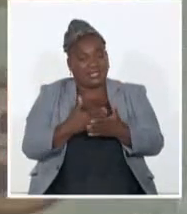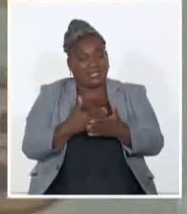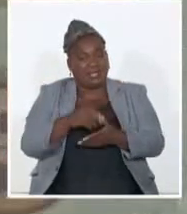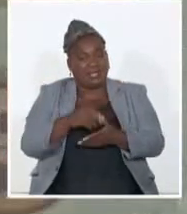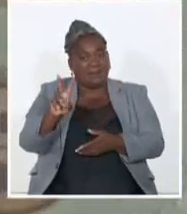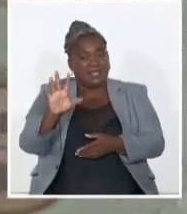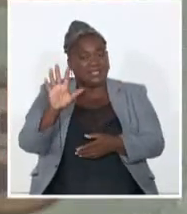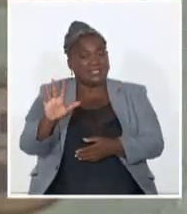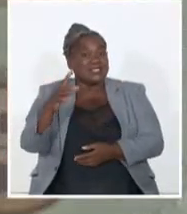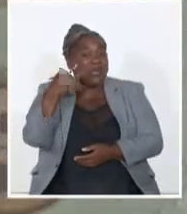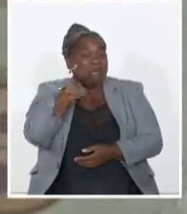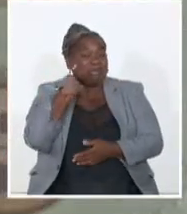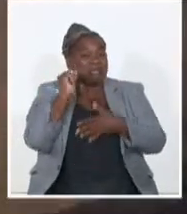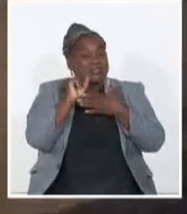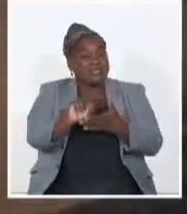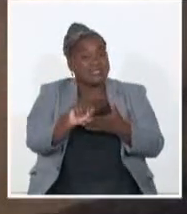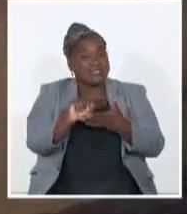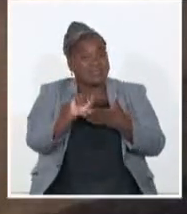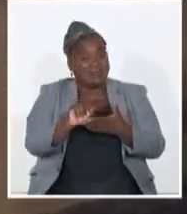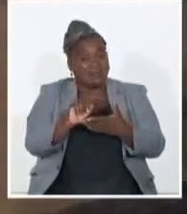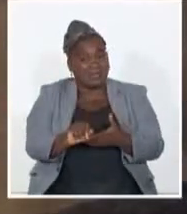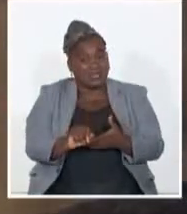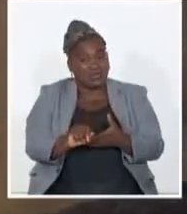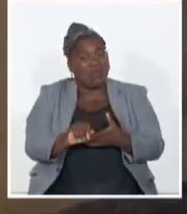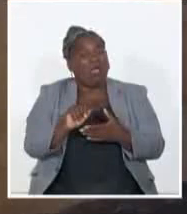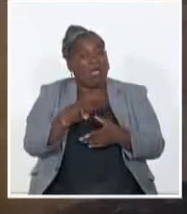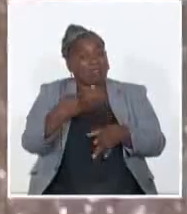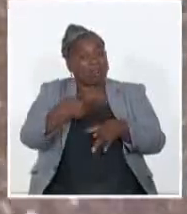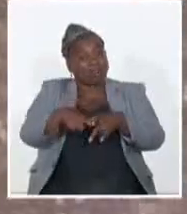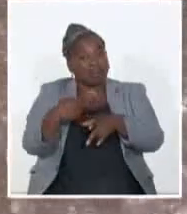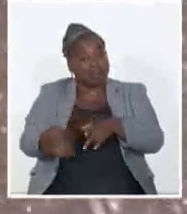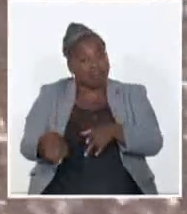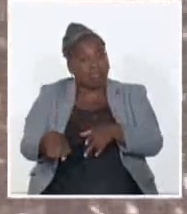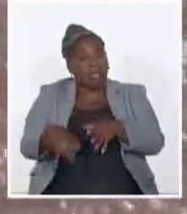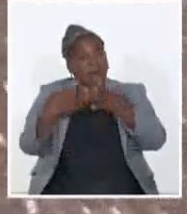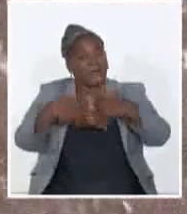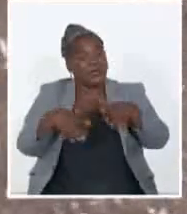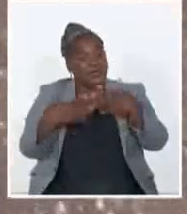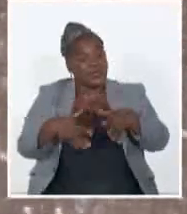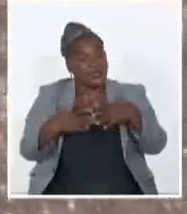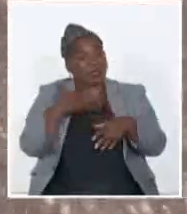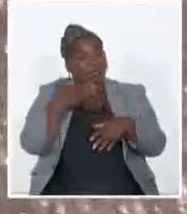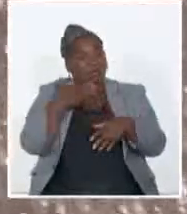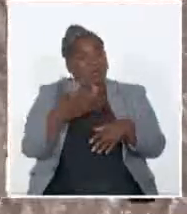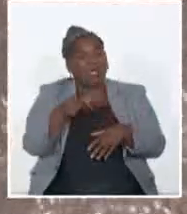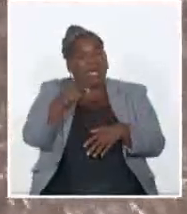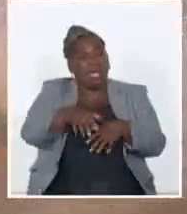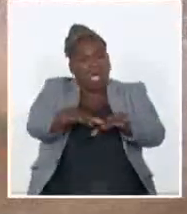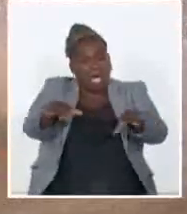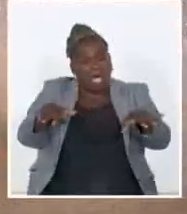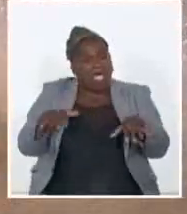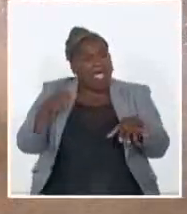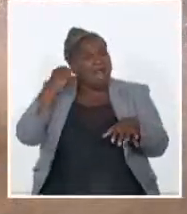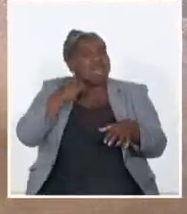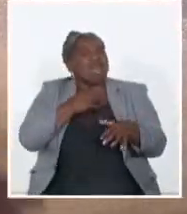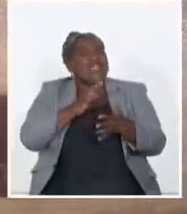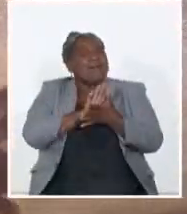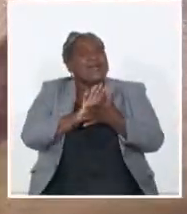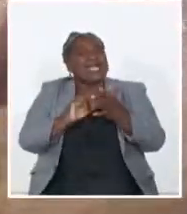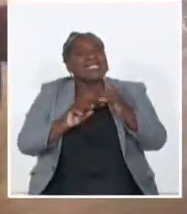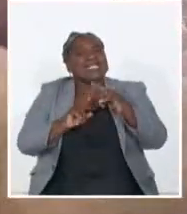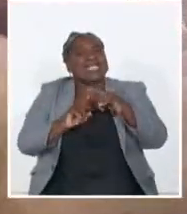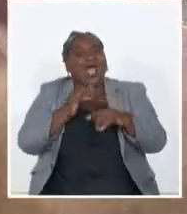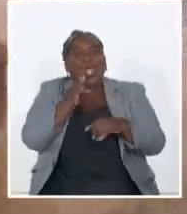de servicio, los elementos para la producción garantizan procesos. Estamos frente al fermentador número 7, que en este momento